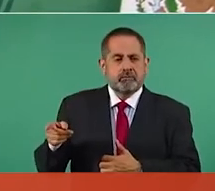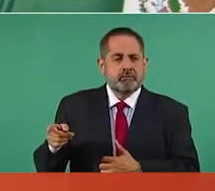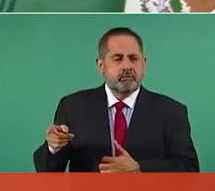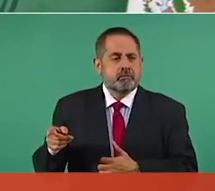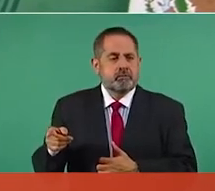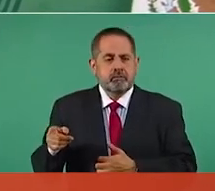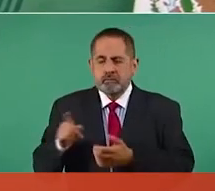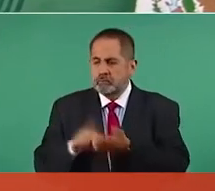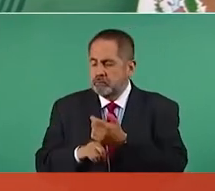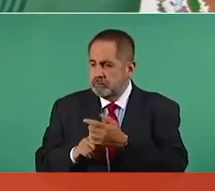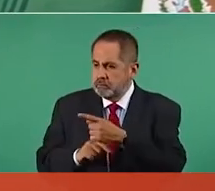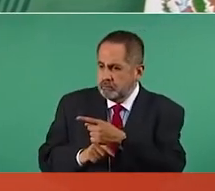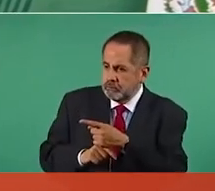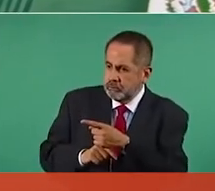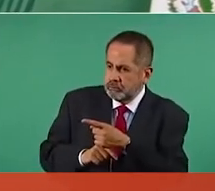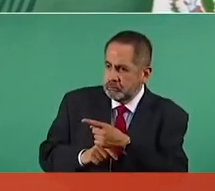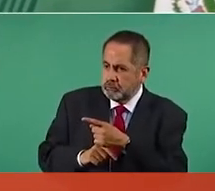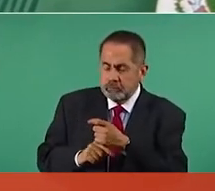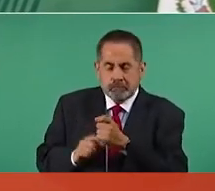espontáneo.